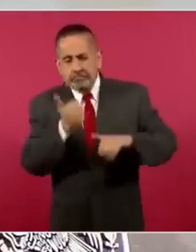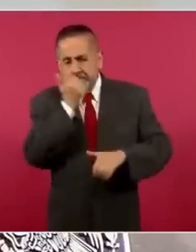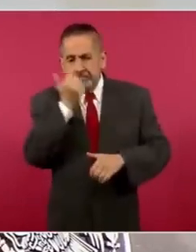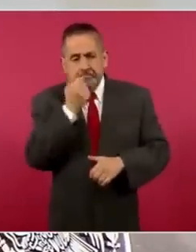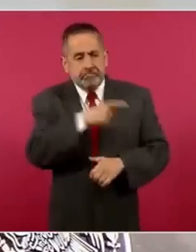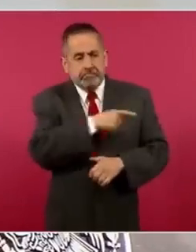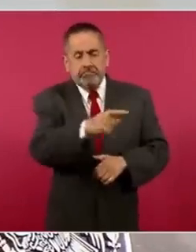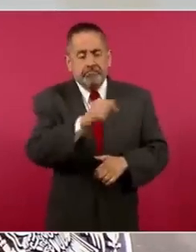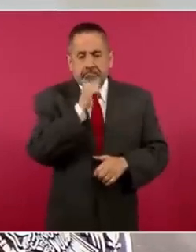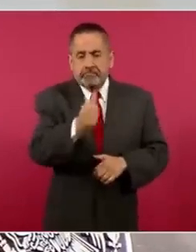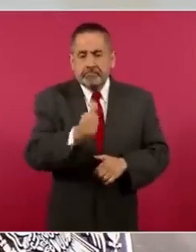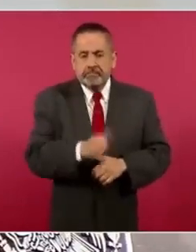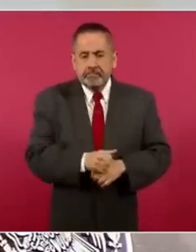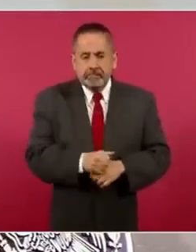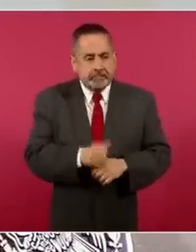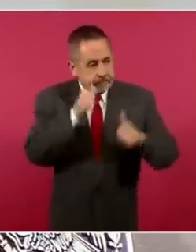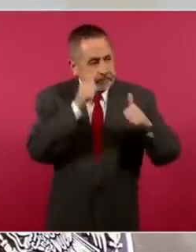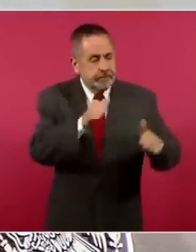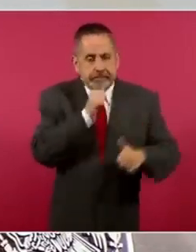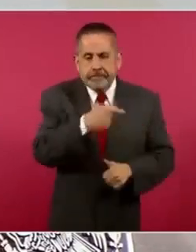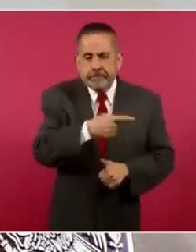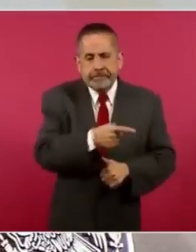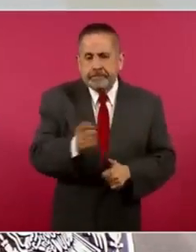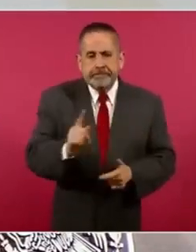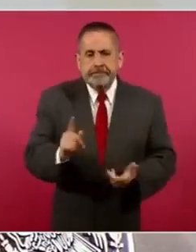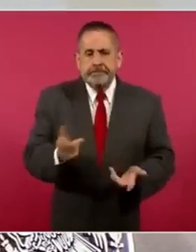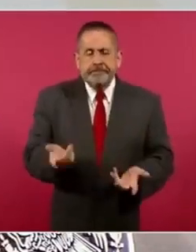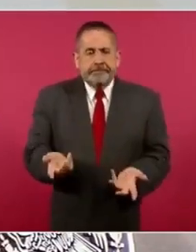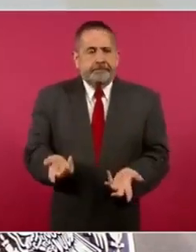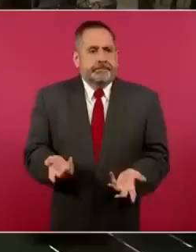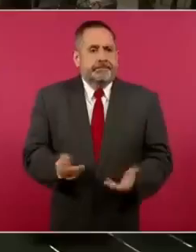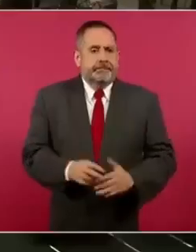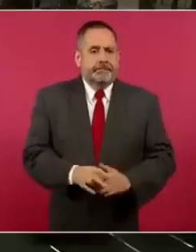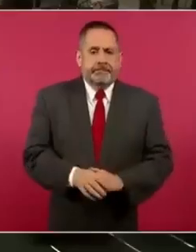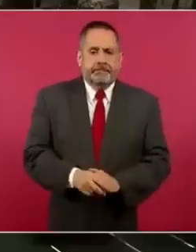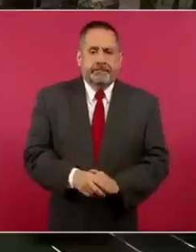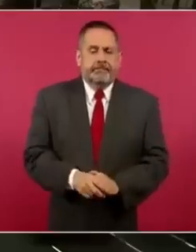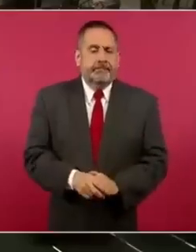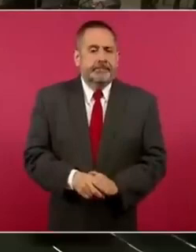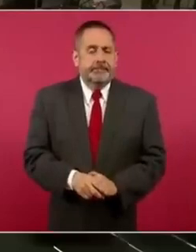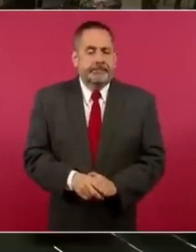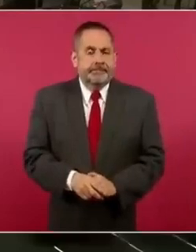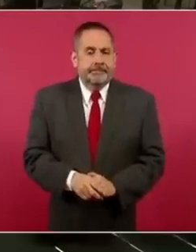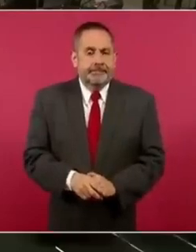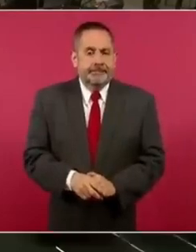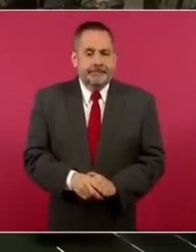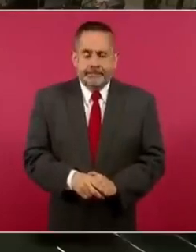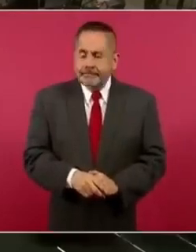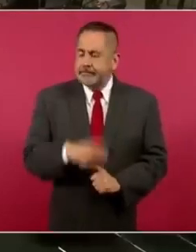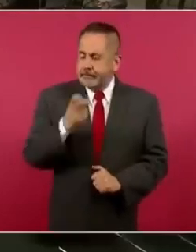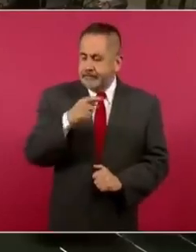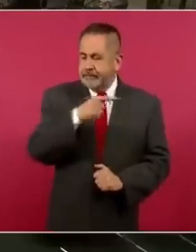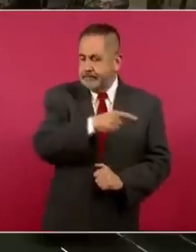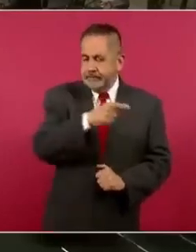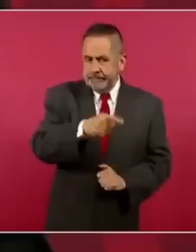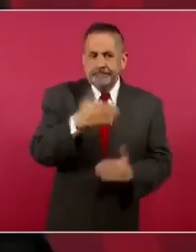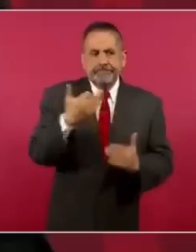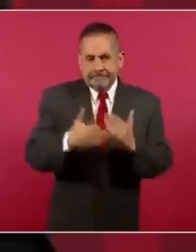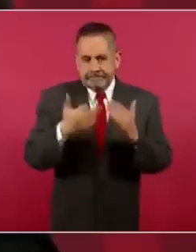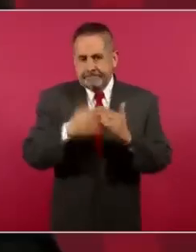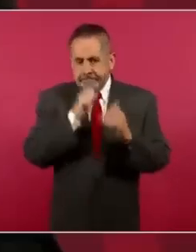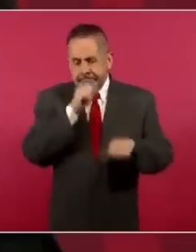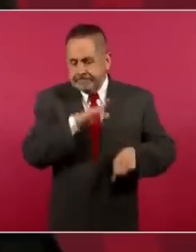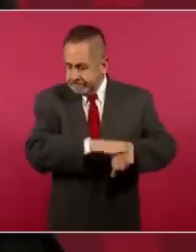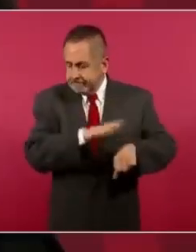eso no lo atienden. Ese es un pendiente que